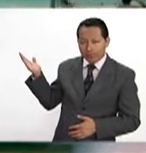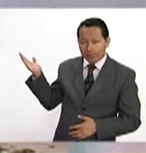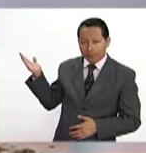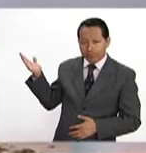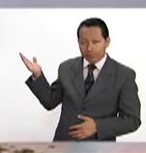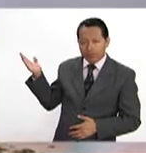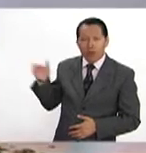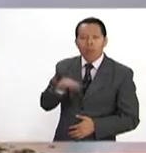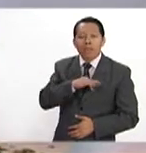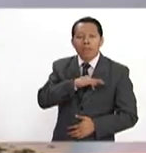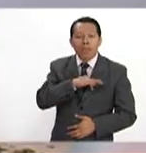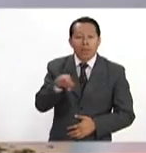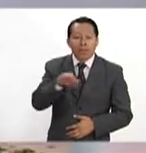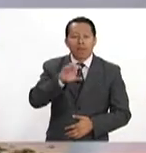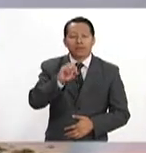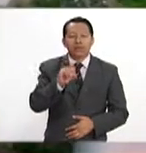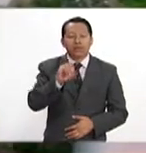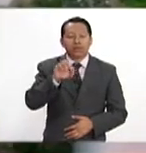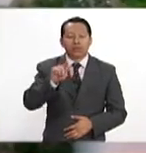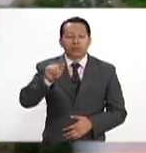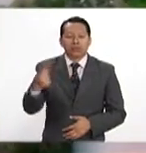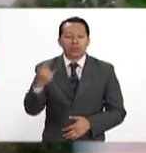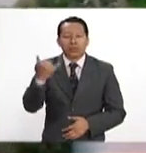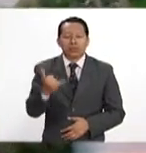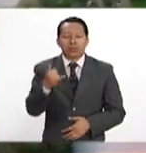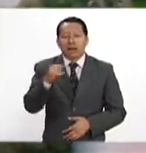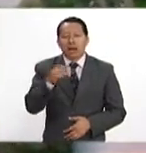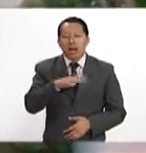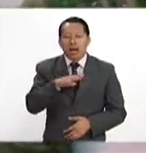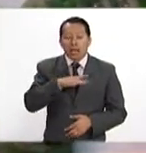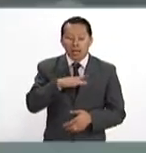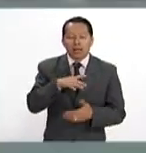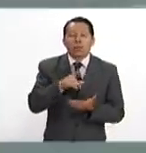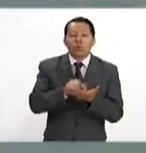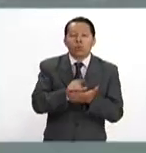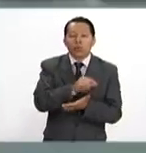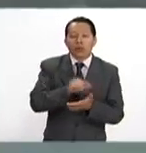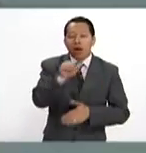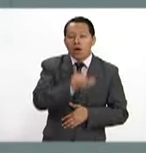usted puede marcarse unos 71 y también la cuenta de Twitter,